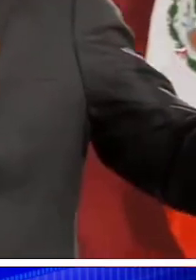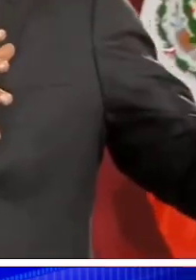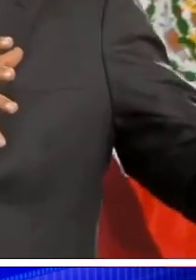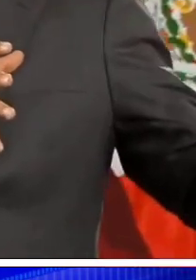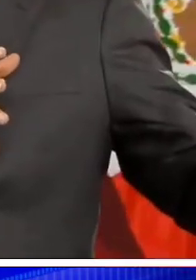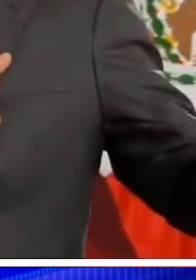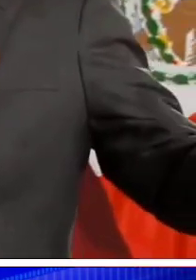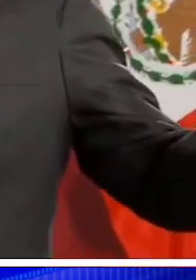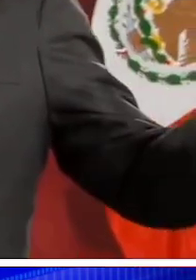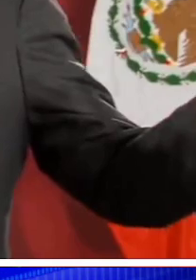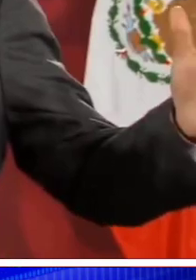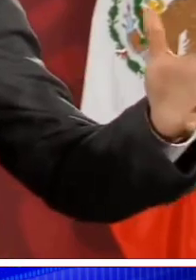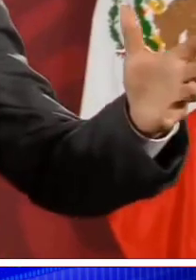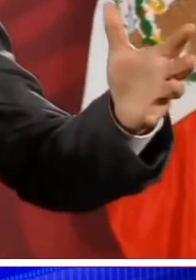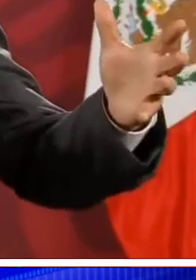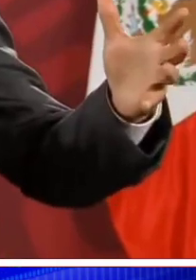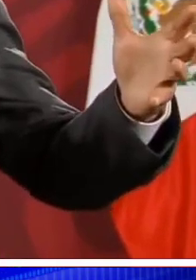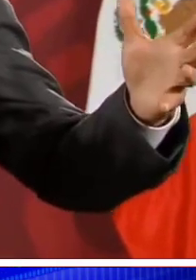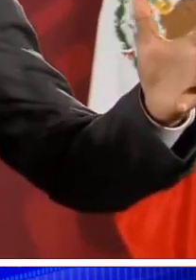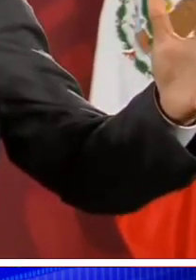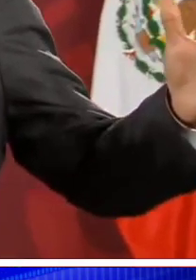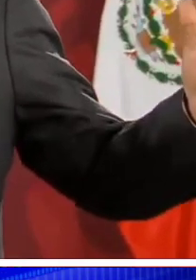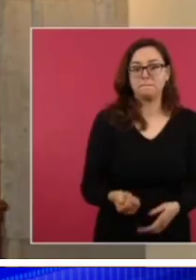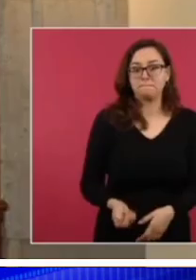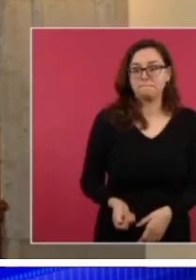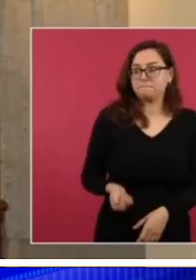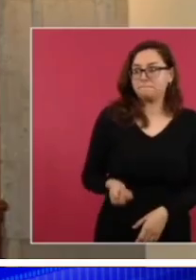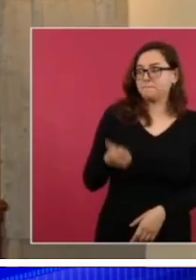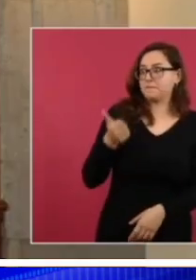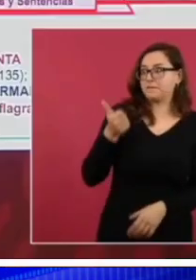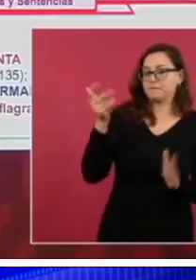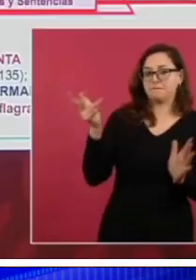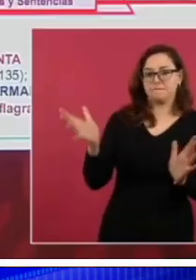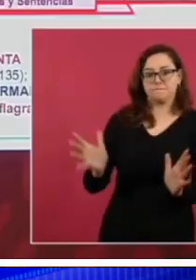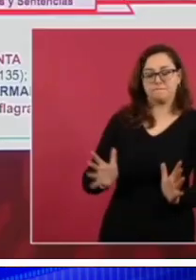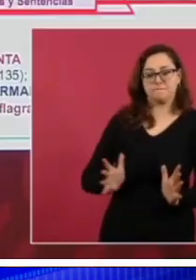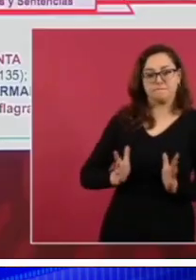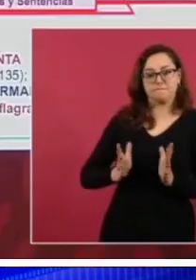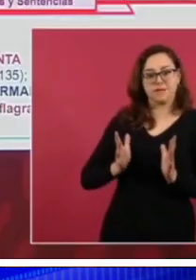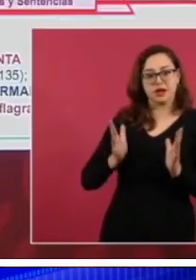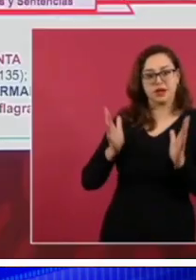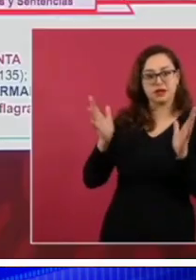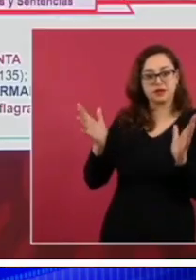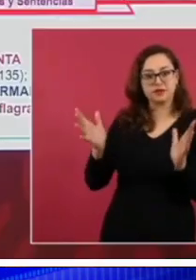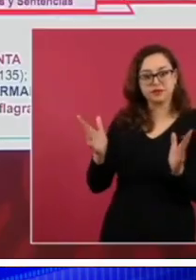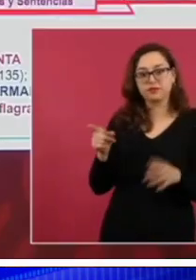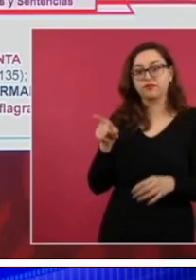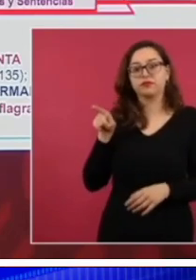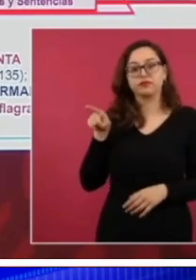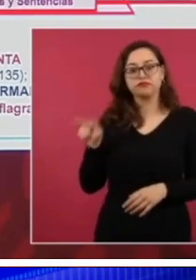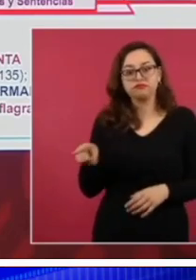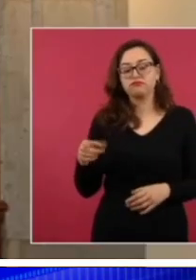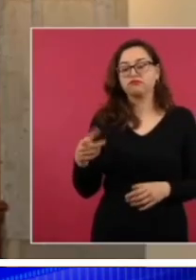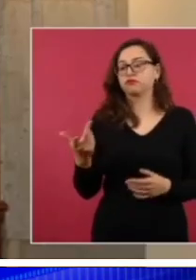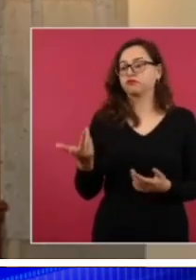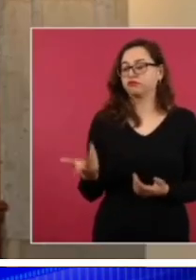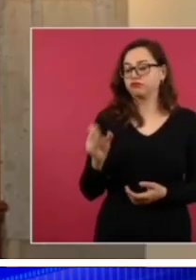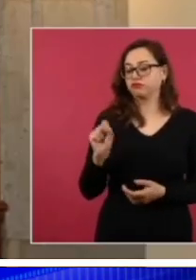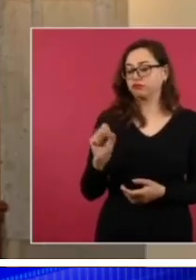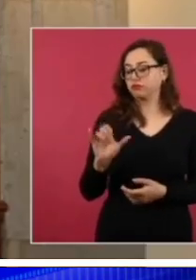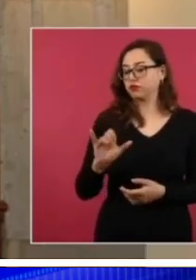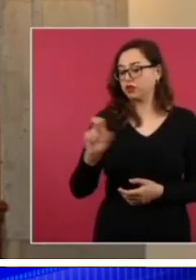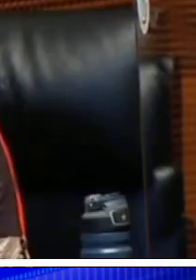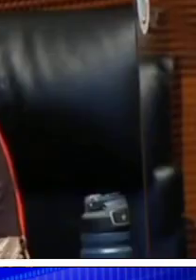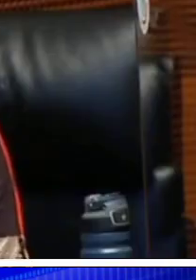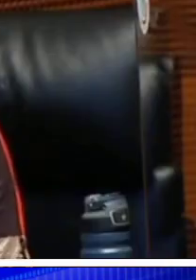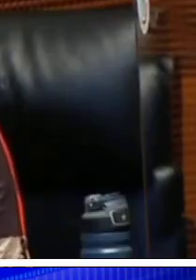dejó en claro algo que además esta decisión que se está impulsando en la corte está pues violando el estado de derecho de nuestro